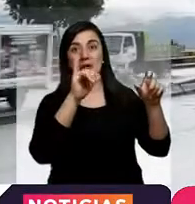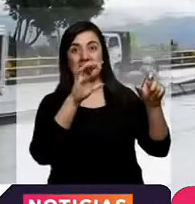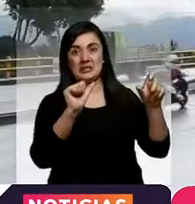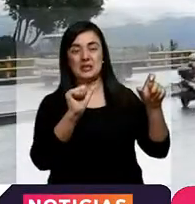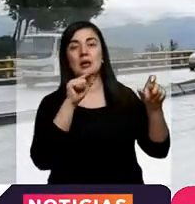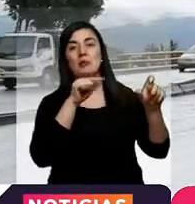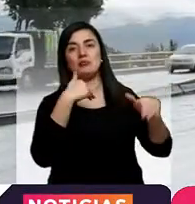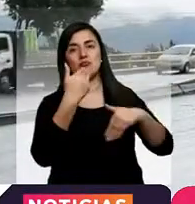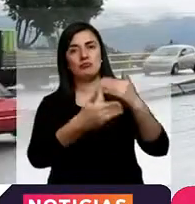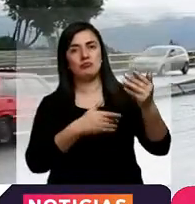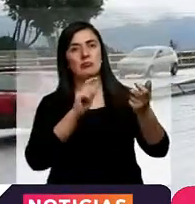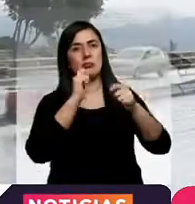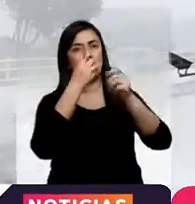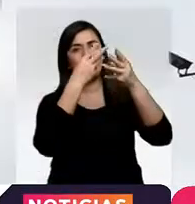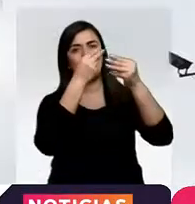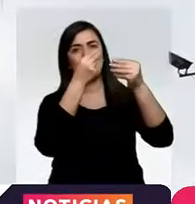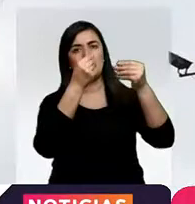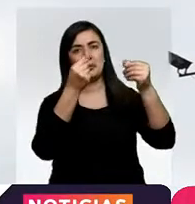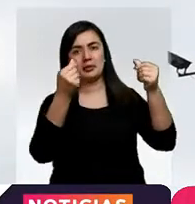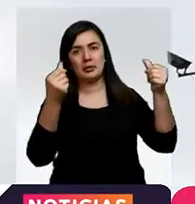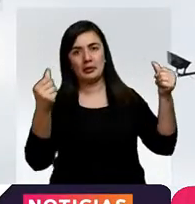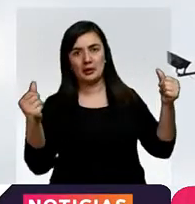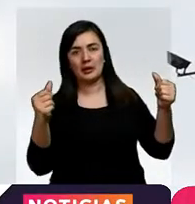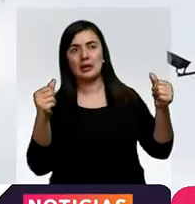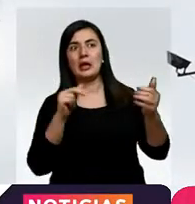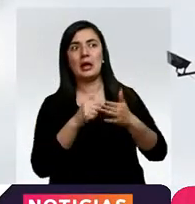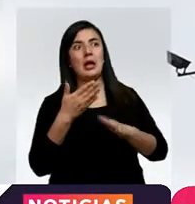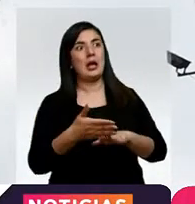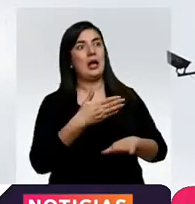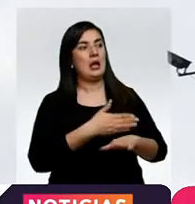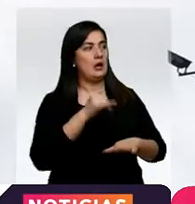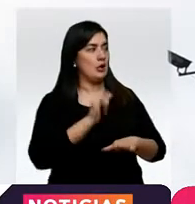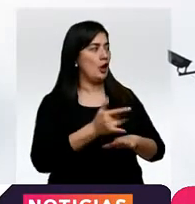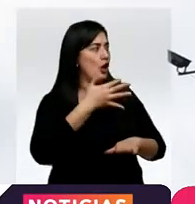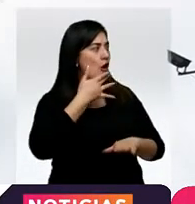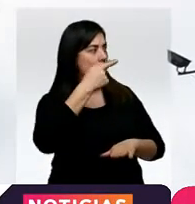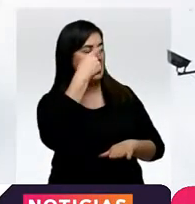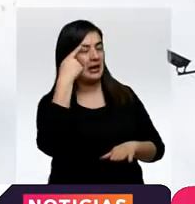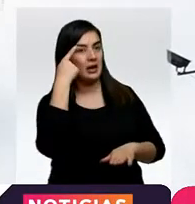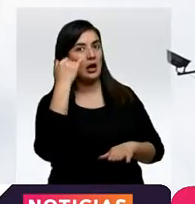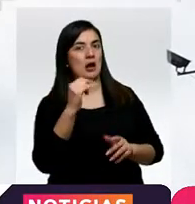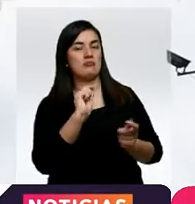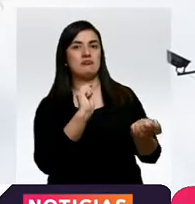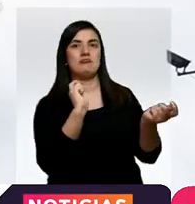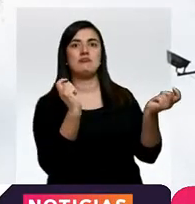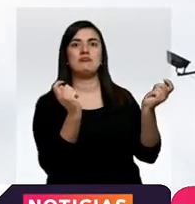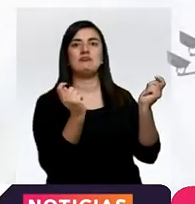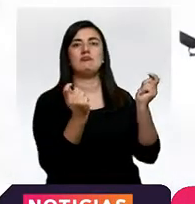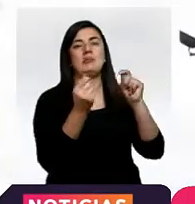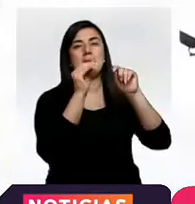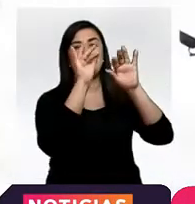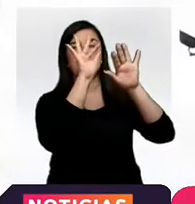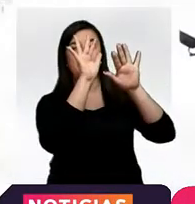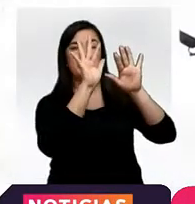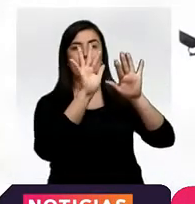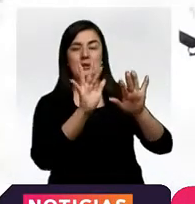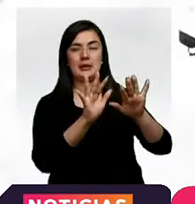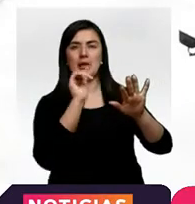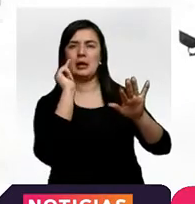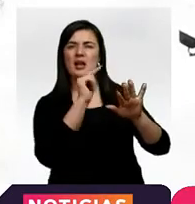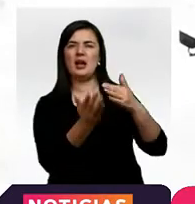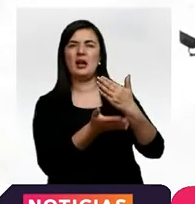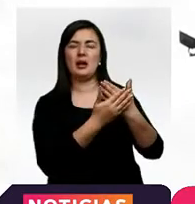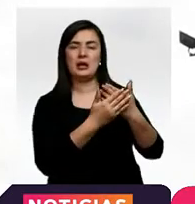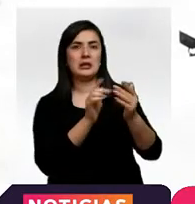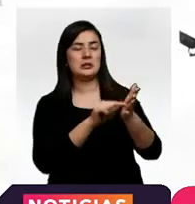de desvanecimiento. Lo que hace un par de días era de color negro, hoy amanece con un tono desvanecido. Esta puesta en escena de